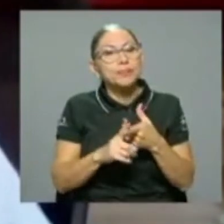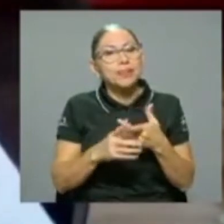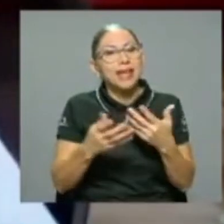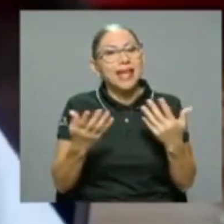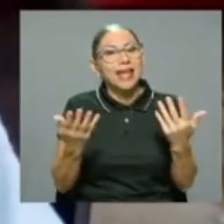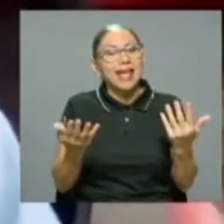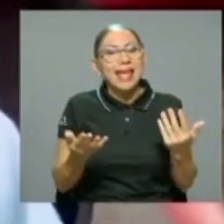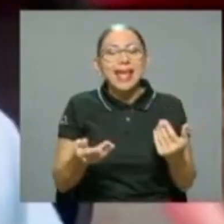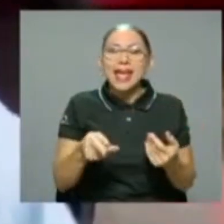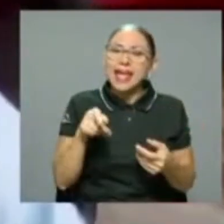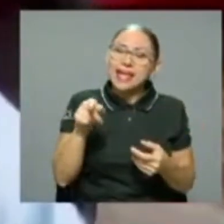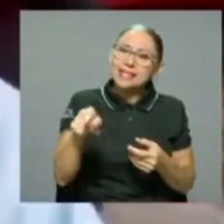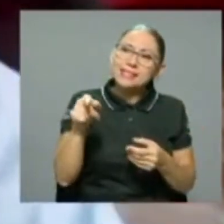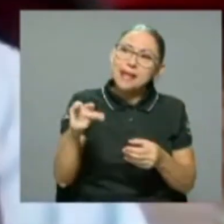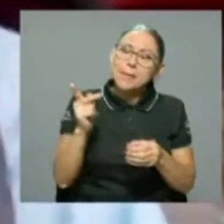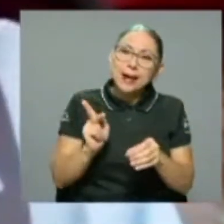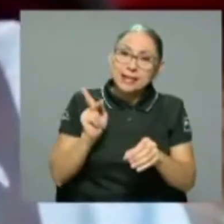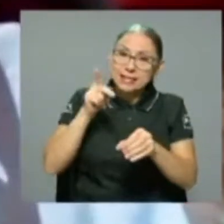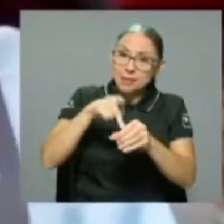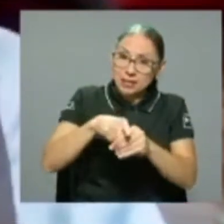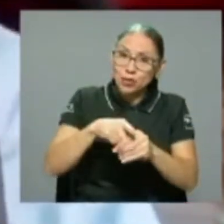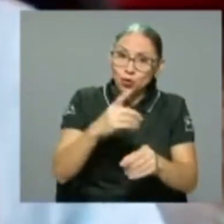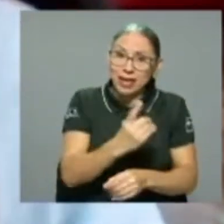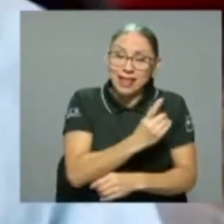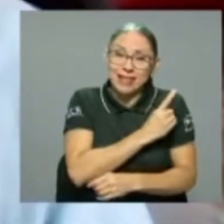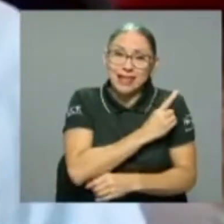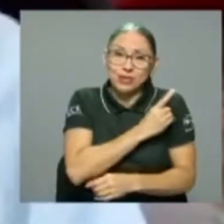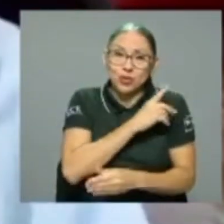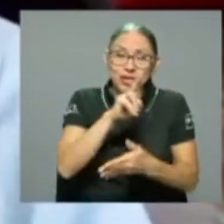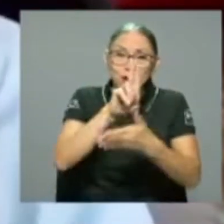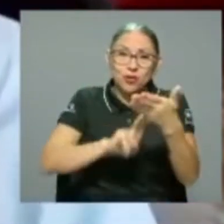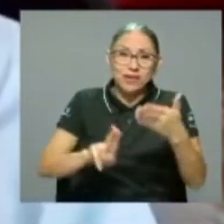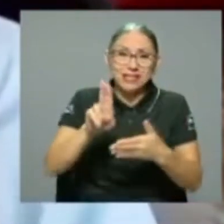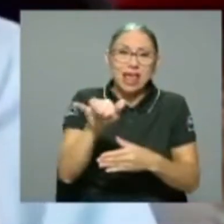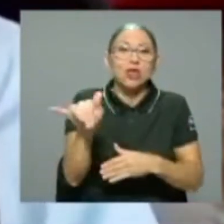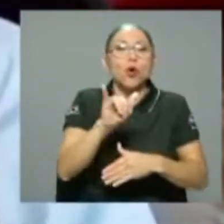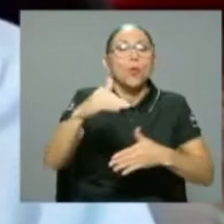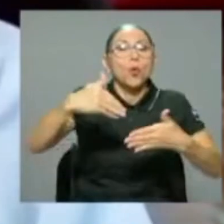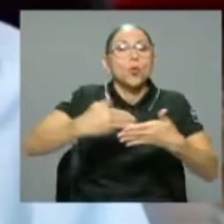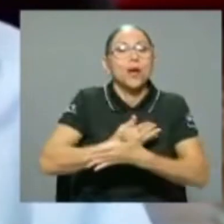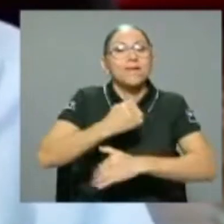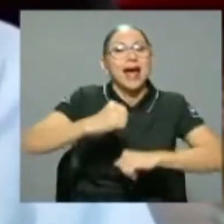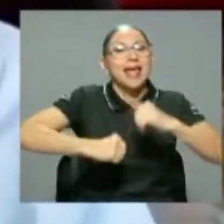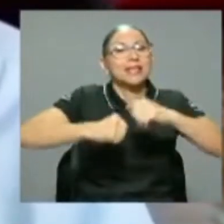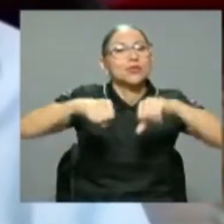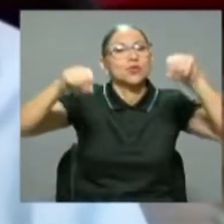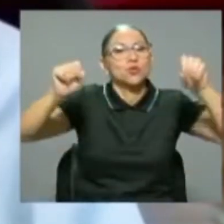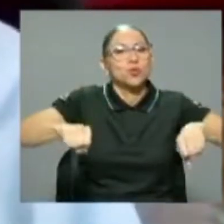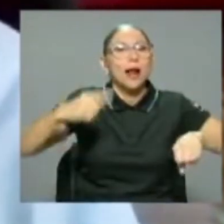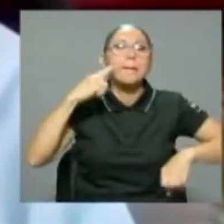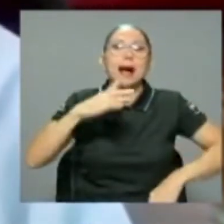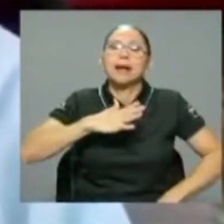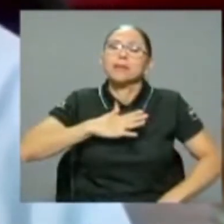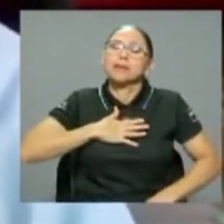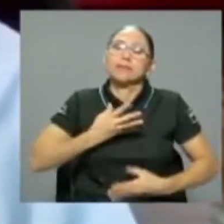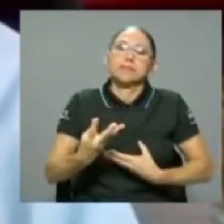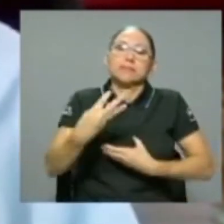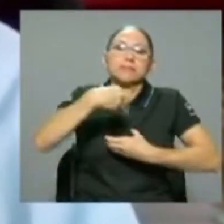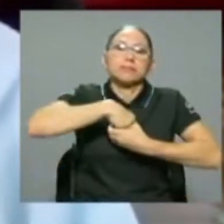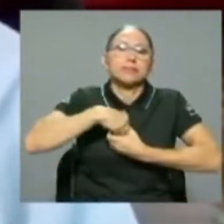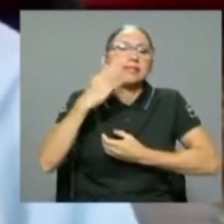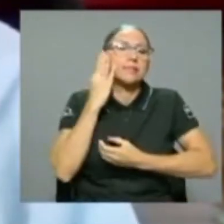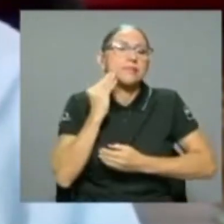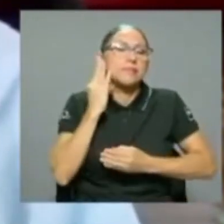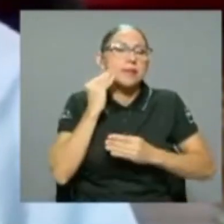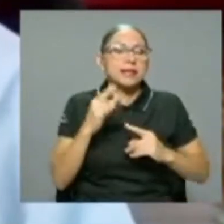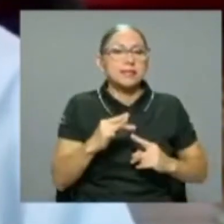esa participación en la dirección de la universidad como una estructura nueva, para mí resultó una experiencia muy particular